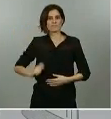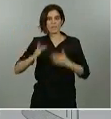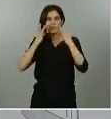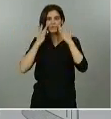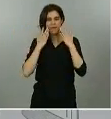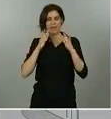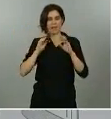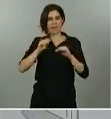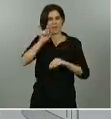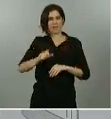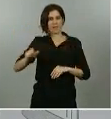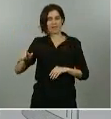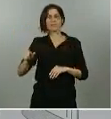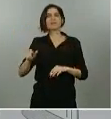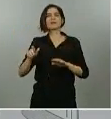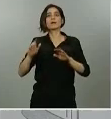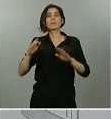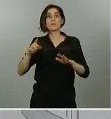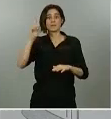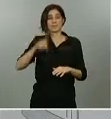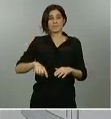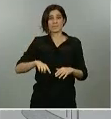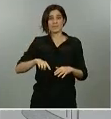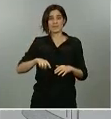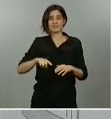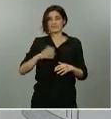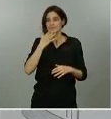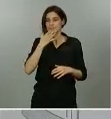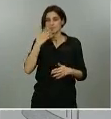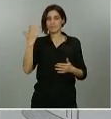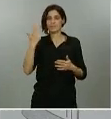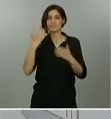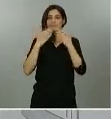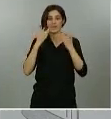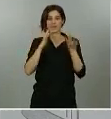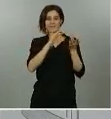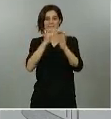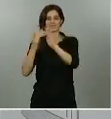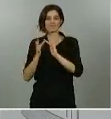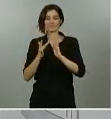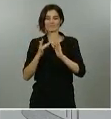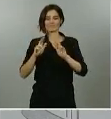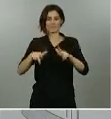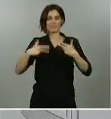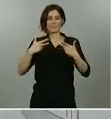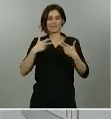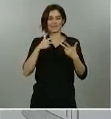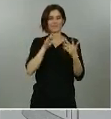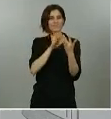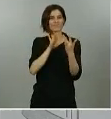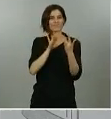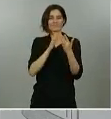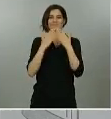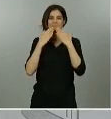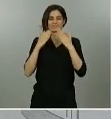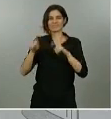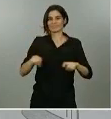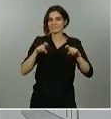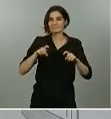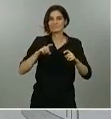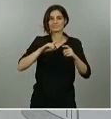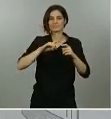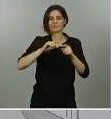igual que nuestras infraestructuras de telecomunicaciones, que nos han mantenido conectados y en situaciones también límite. Y como lo han estado también